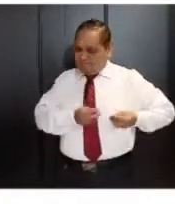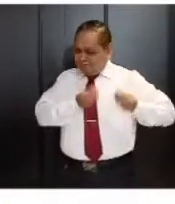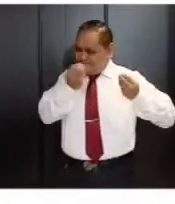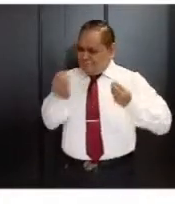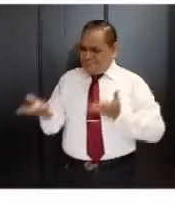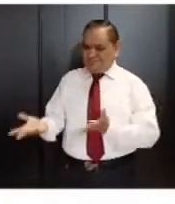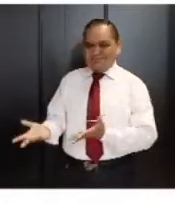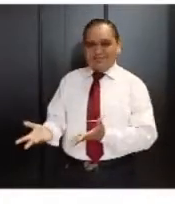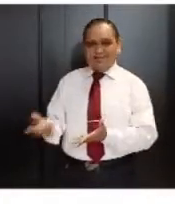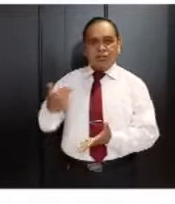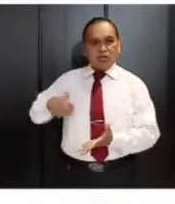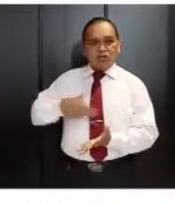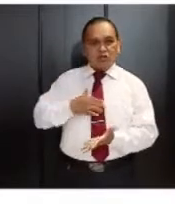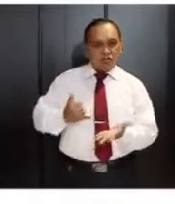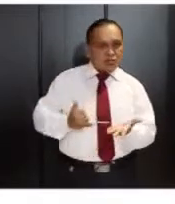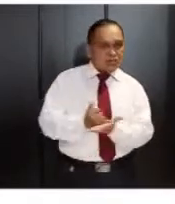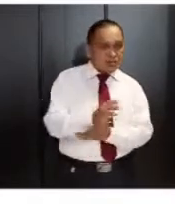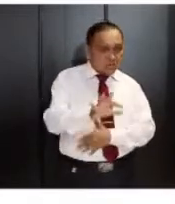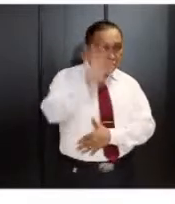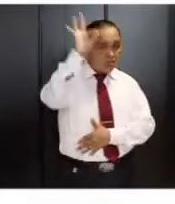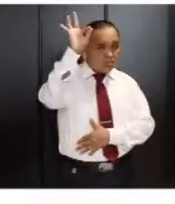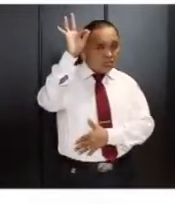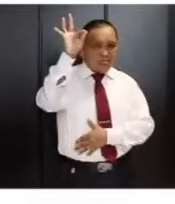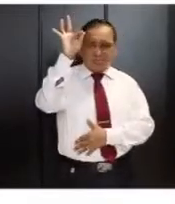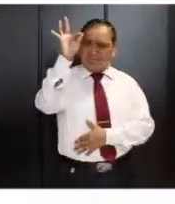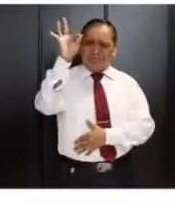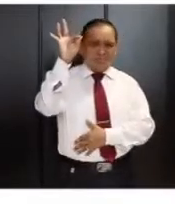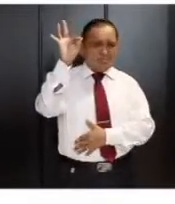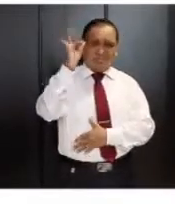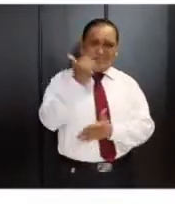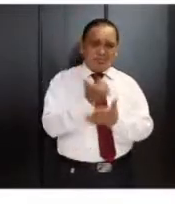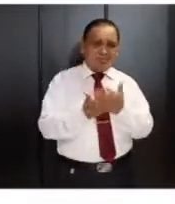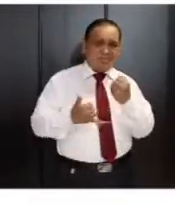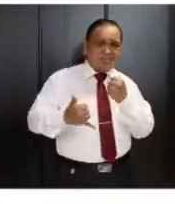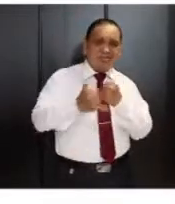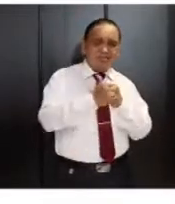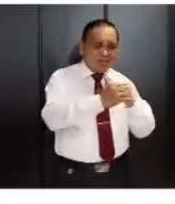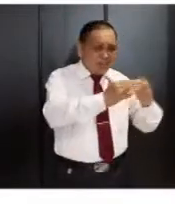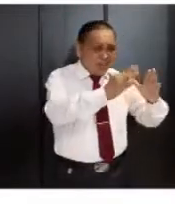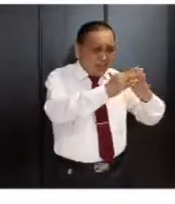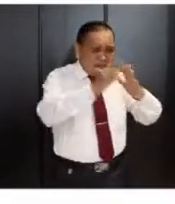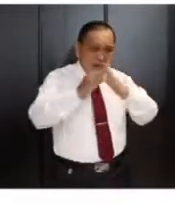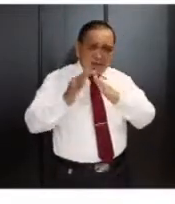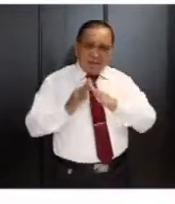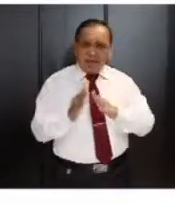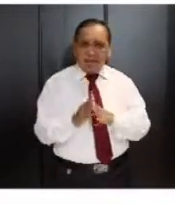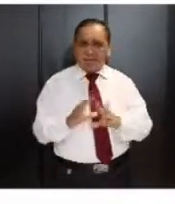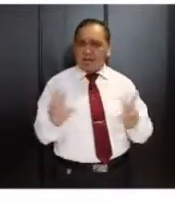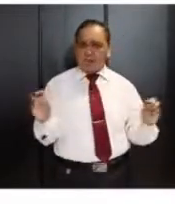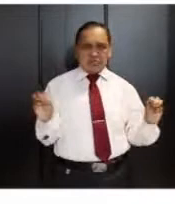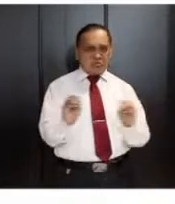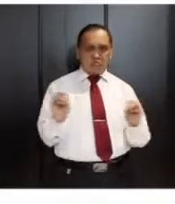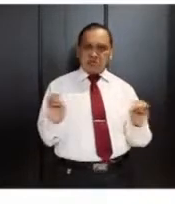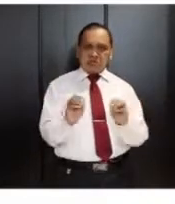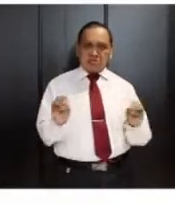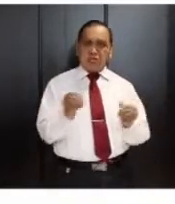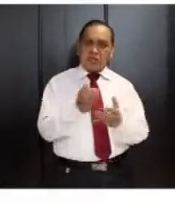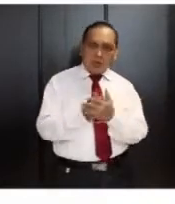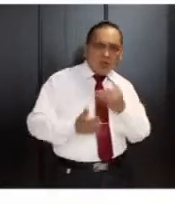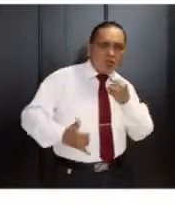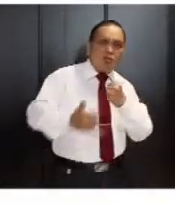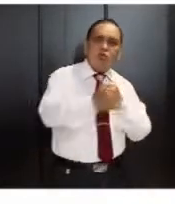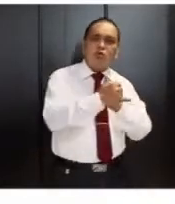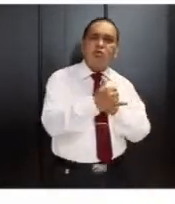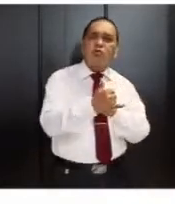Nosotros no elegimos esto. Esto no era un proyecto de vivienda social. Era un proyecto que pretendía ser